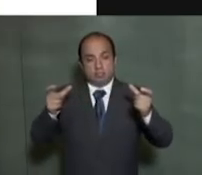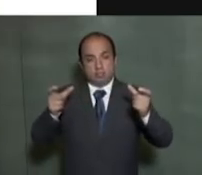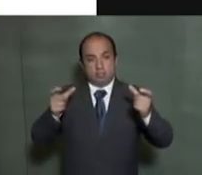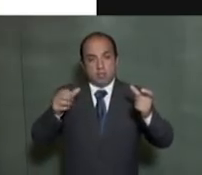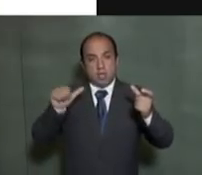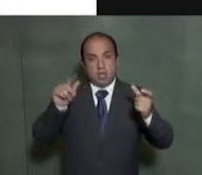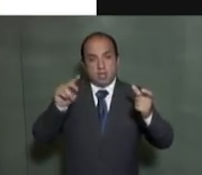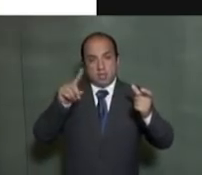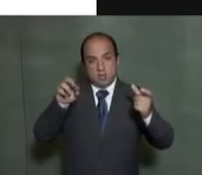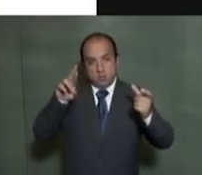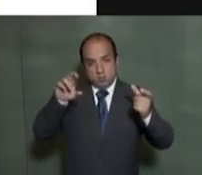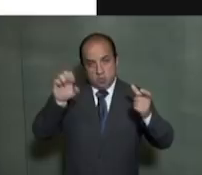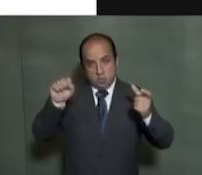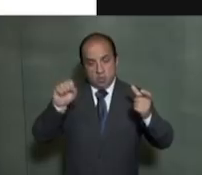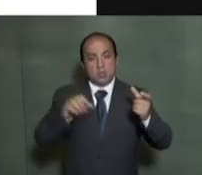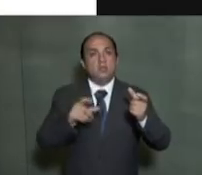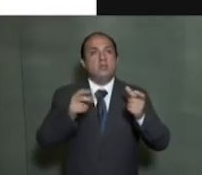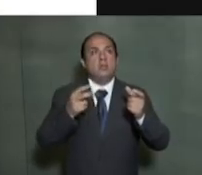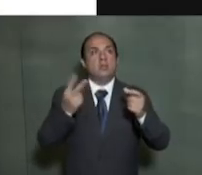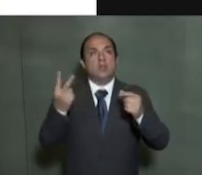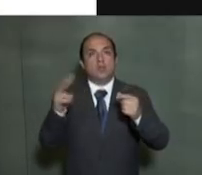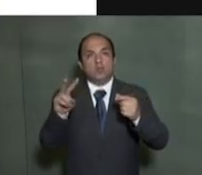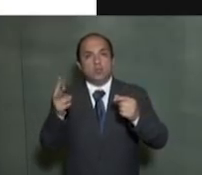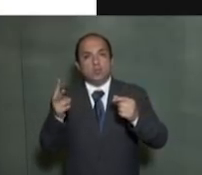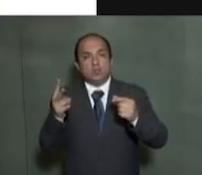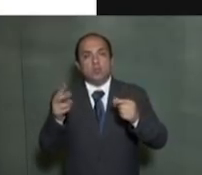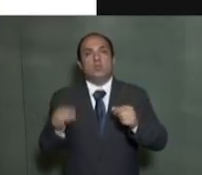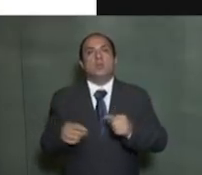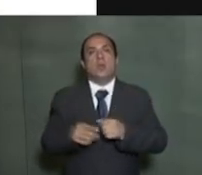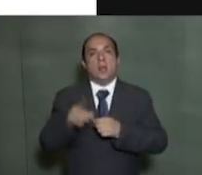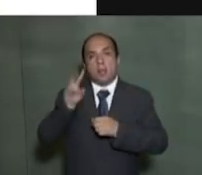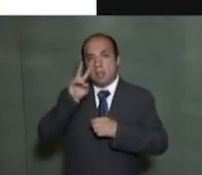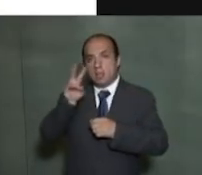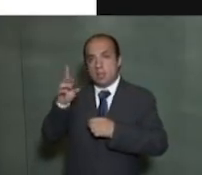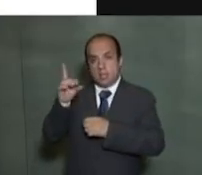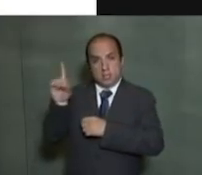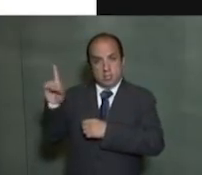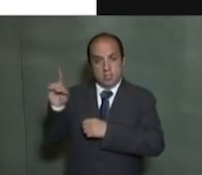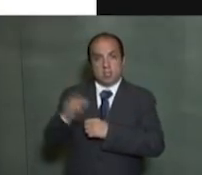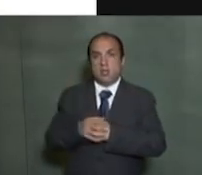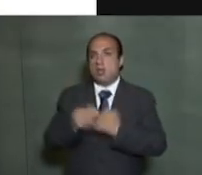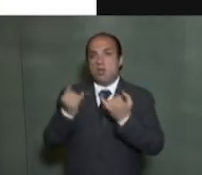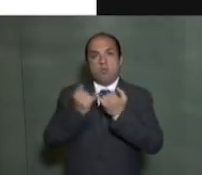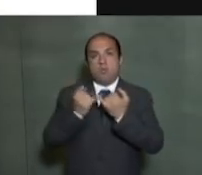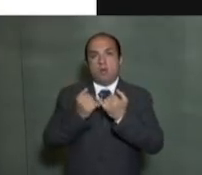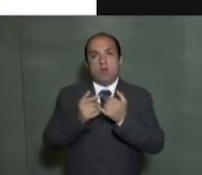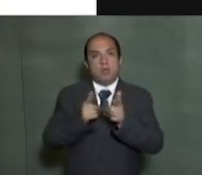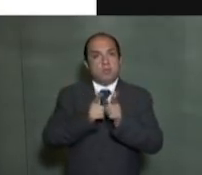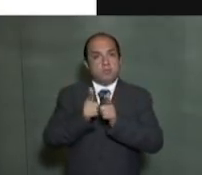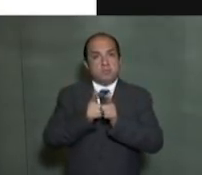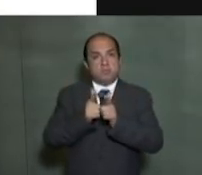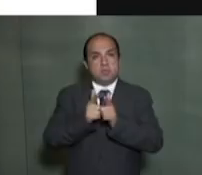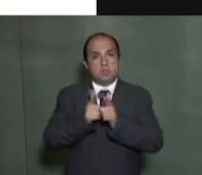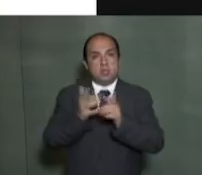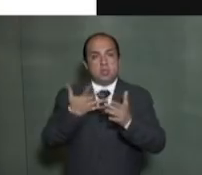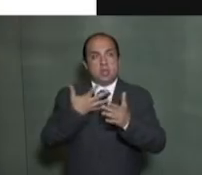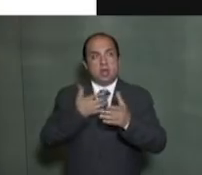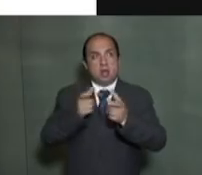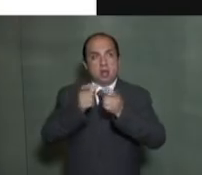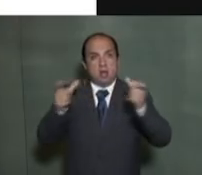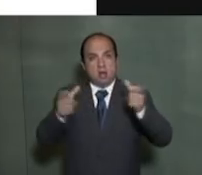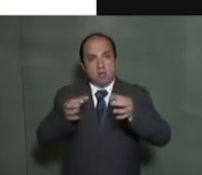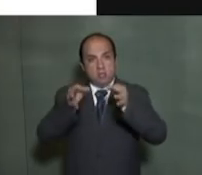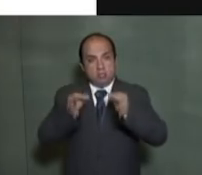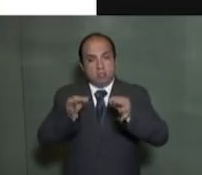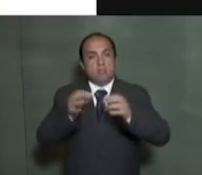dos tramos que ustedes pueden apreciar en la figura de la derecha son idénticos, son gemelos, son tramos tipo. Del lado derecho se